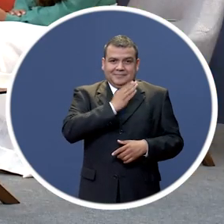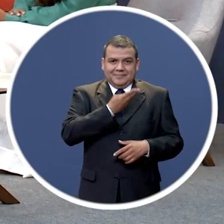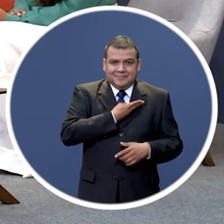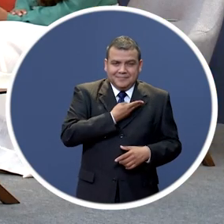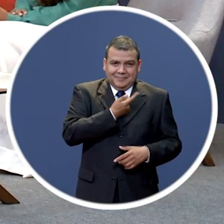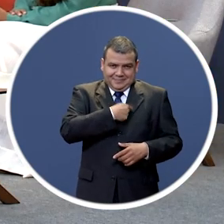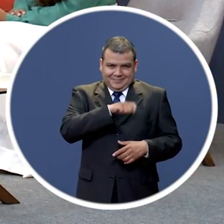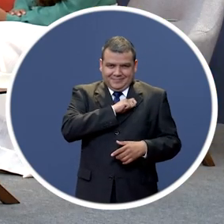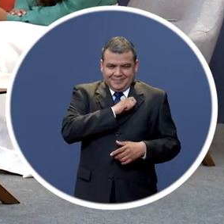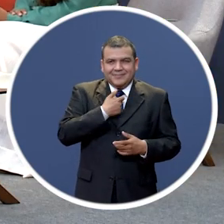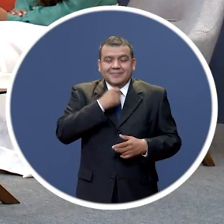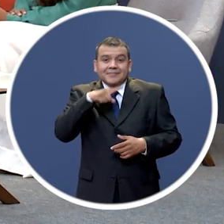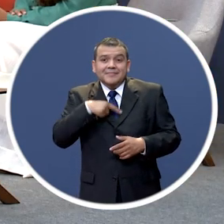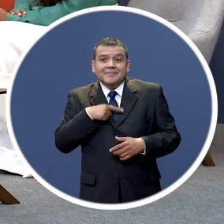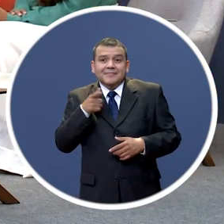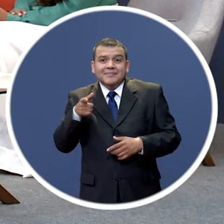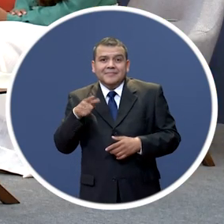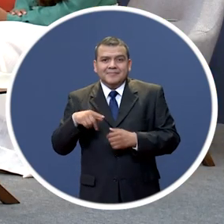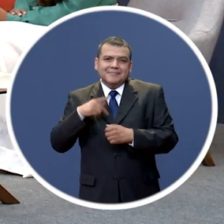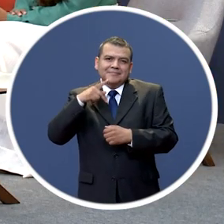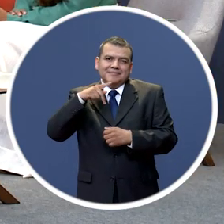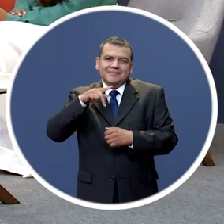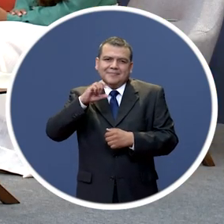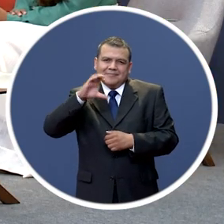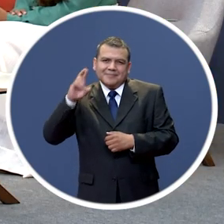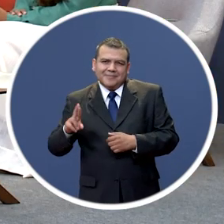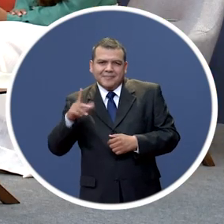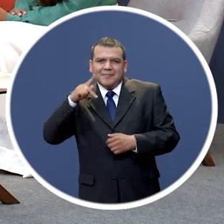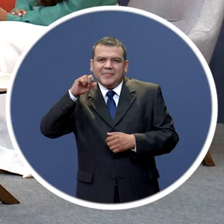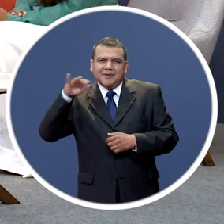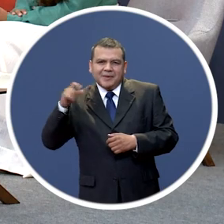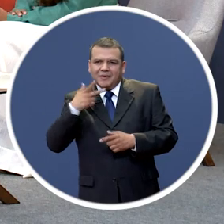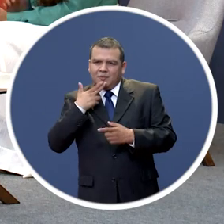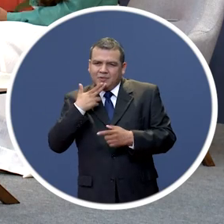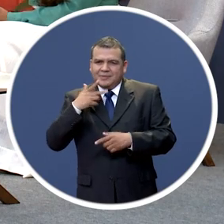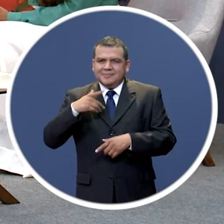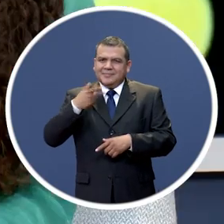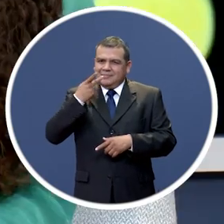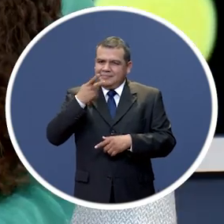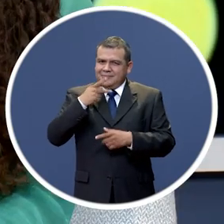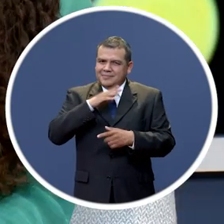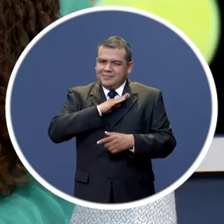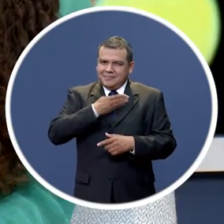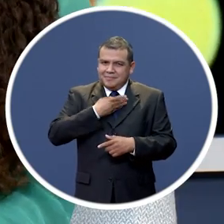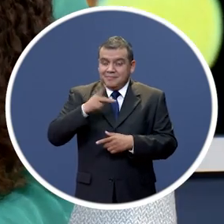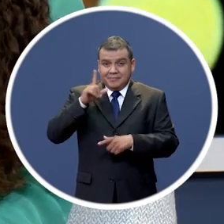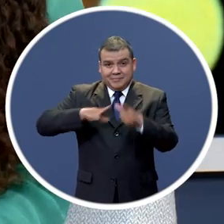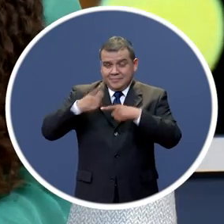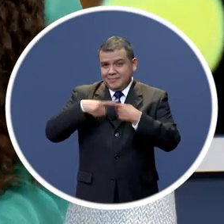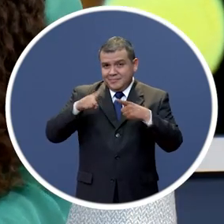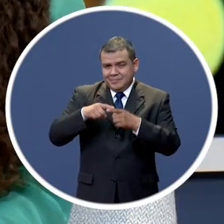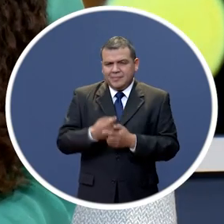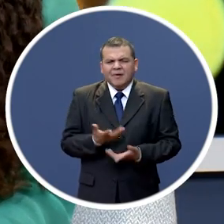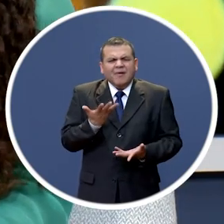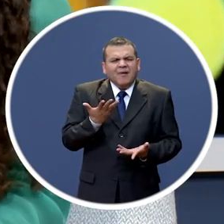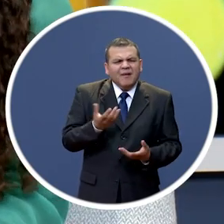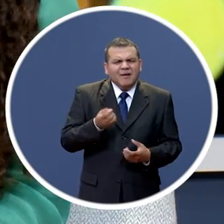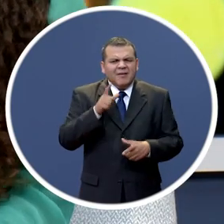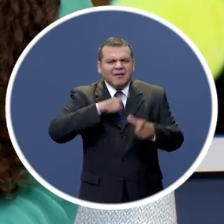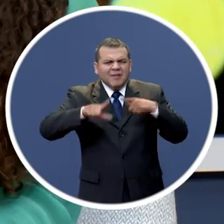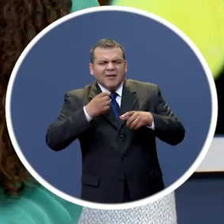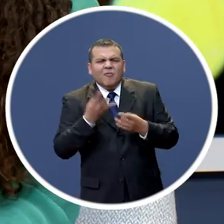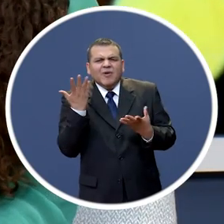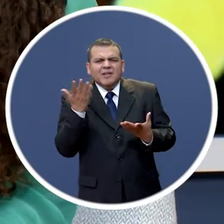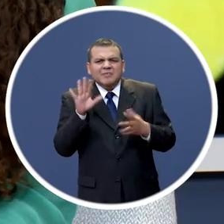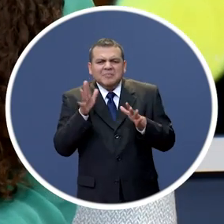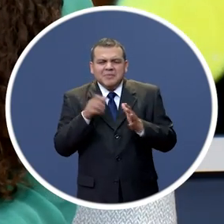Panamá, en Costa Rica, pero la lengua de señas no es la misma. Cambia. ¿Cómo cuántas podríamos decir que hay? ¿Cuántas